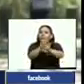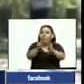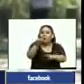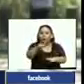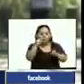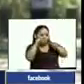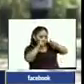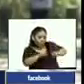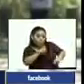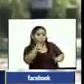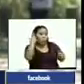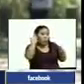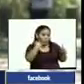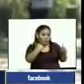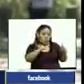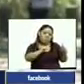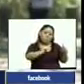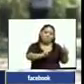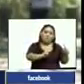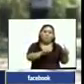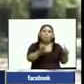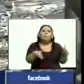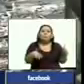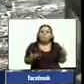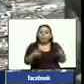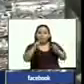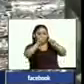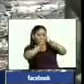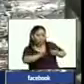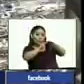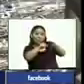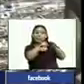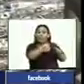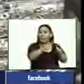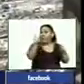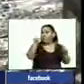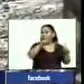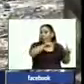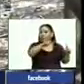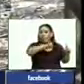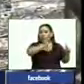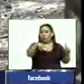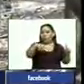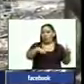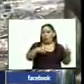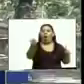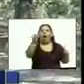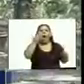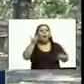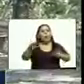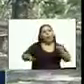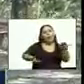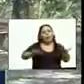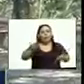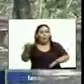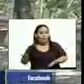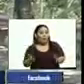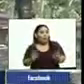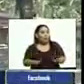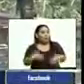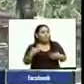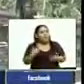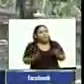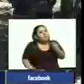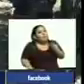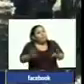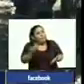procesaron la muerte de un hombre. Según las investigaciones, la víctima era dueño de una empresa repartidora de agua, por lo que no se